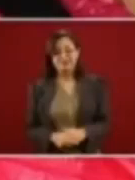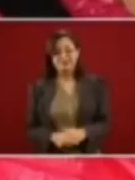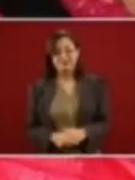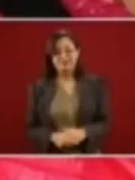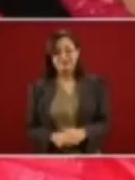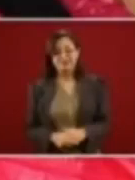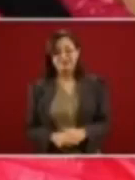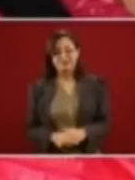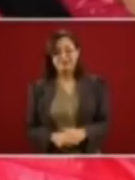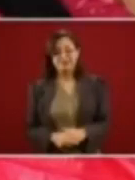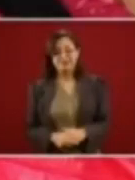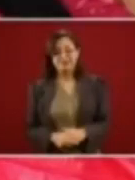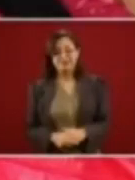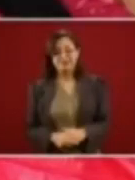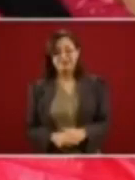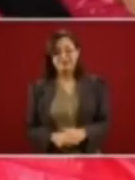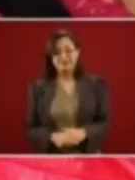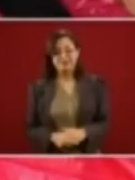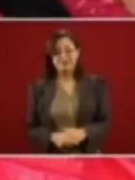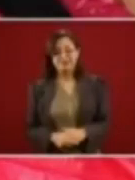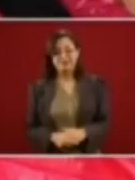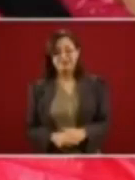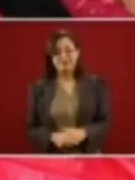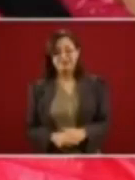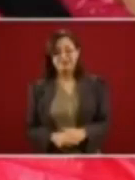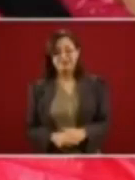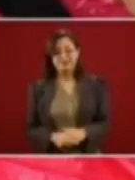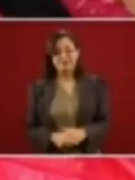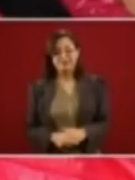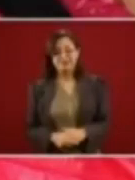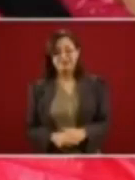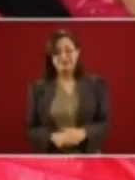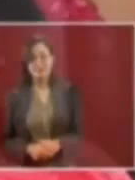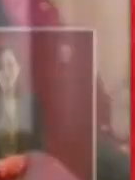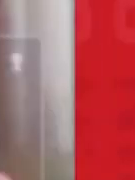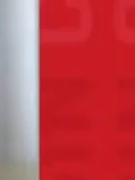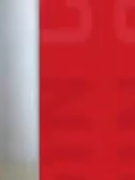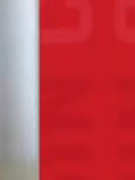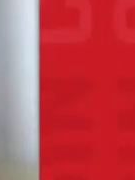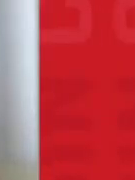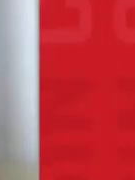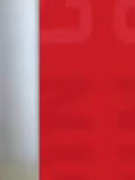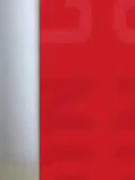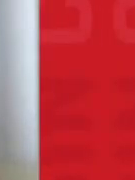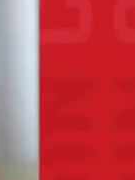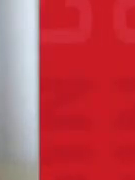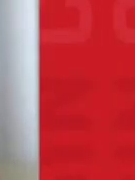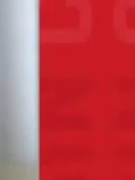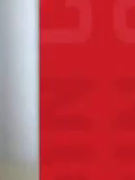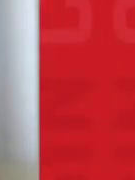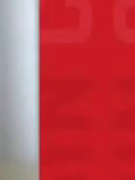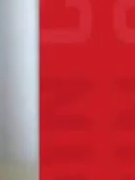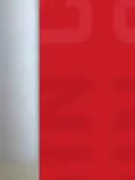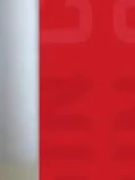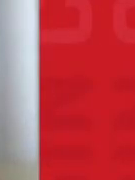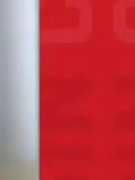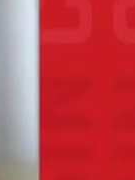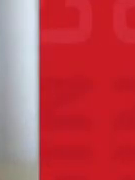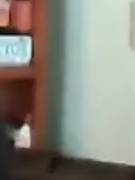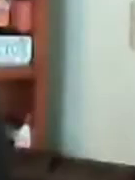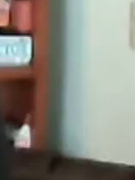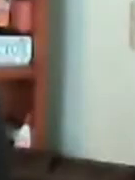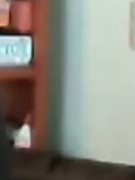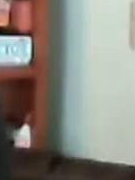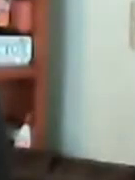perdido la brújula desde sus trincheras. Hace mucho tiempo, mi querido Vicente,